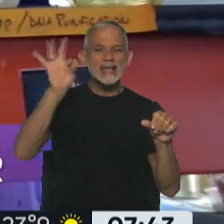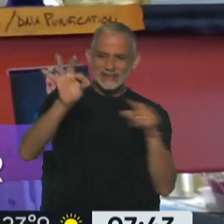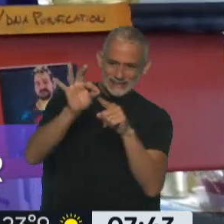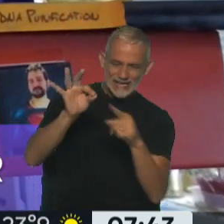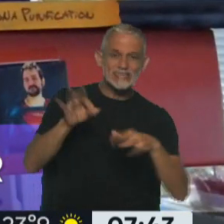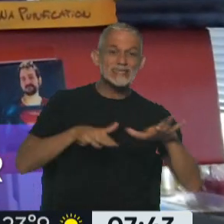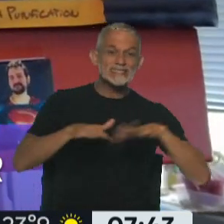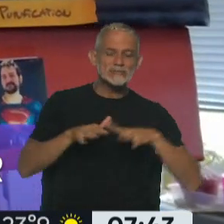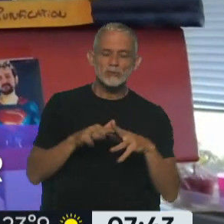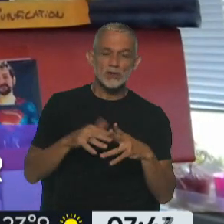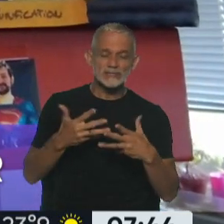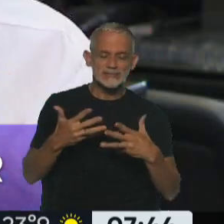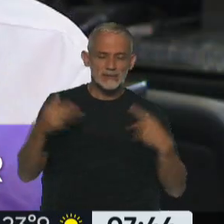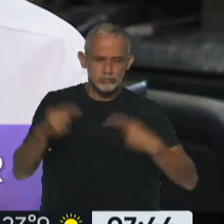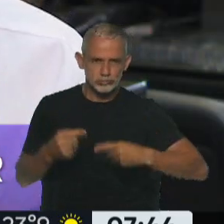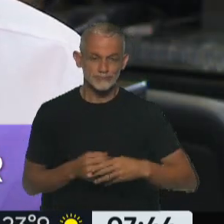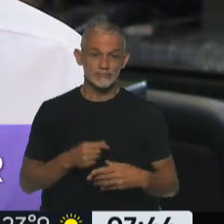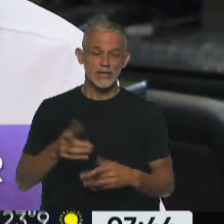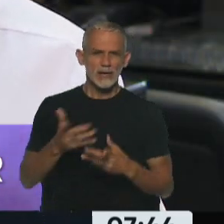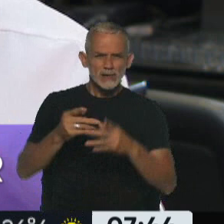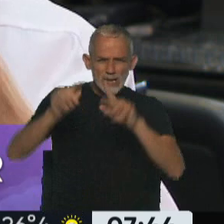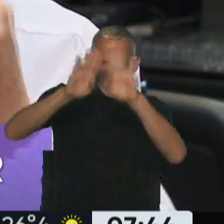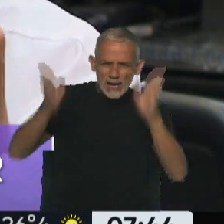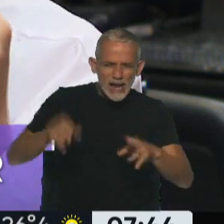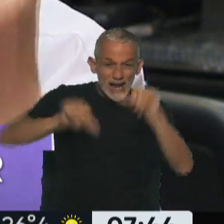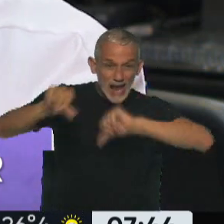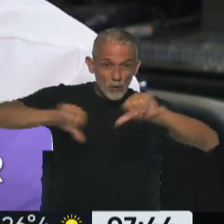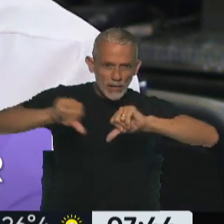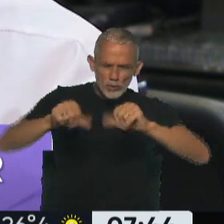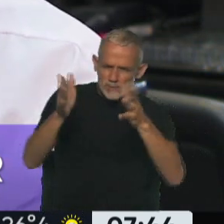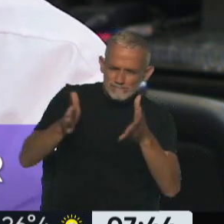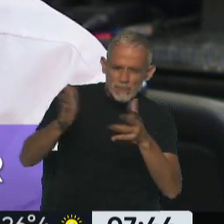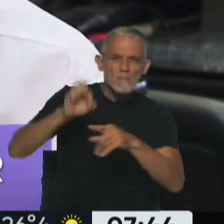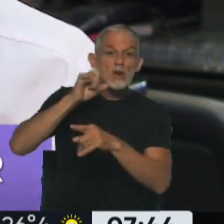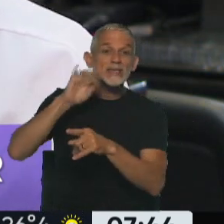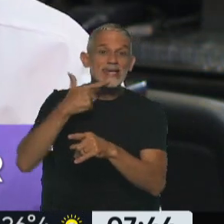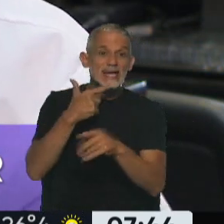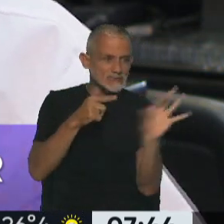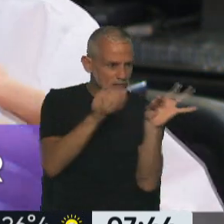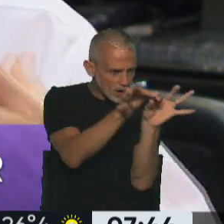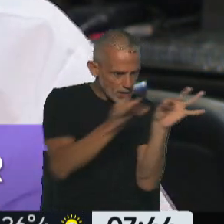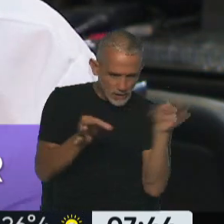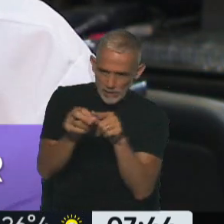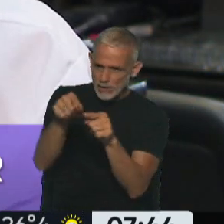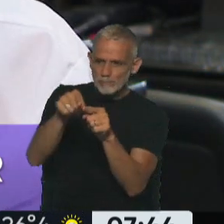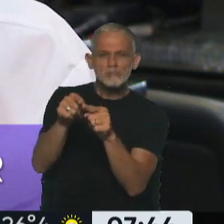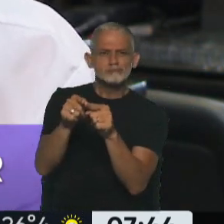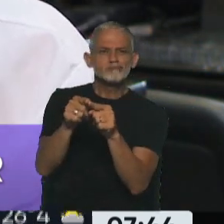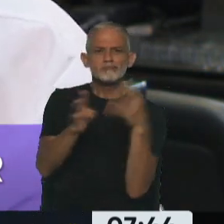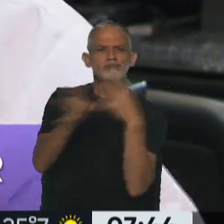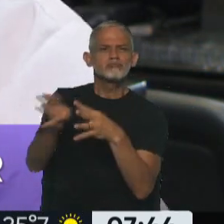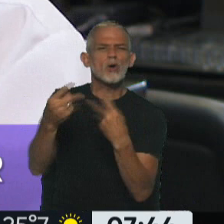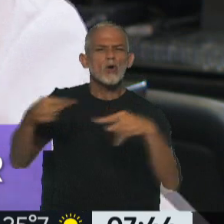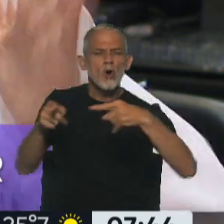a situaciones de estrés el corazón del laboratorio es trabajar con esta con unas proteínas de las bacterias eh que les permiten responder en frente a